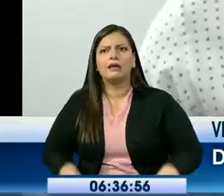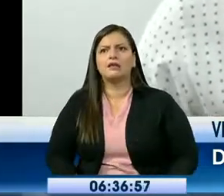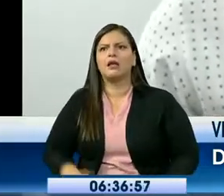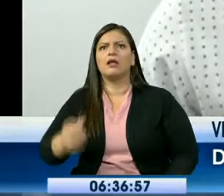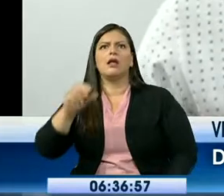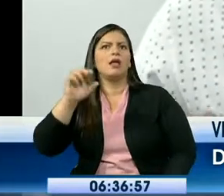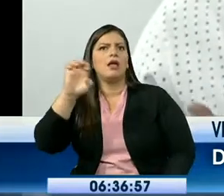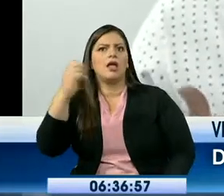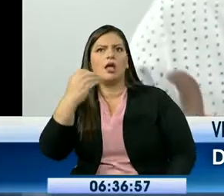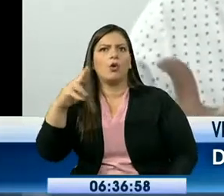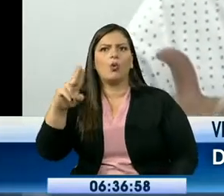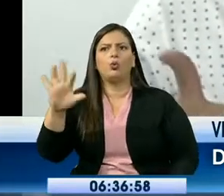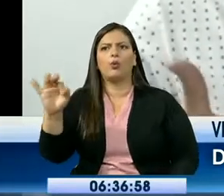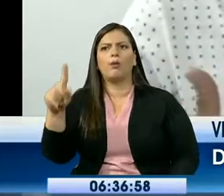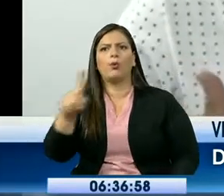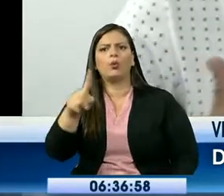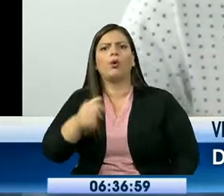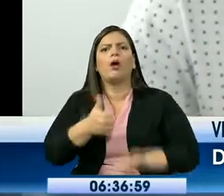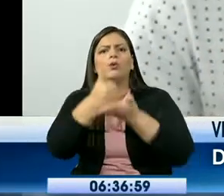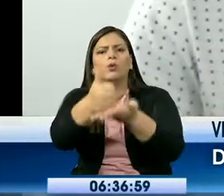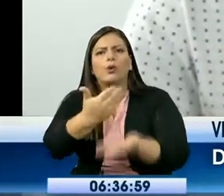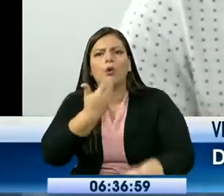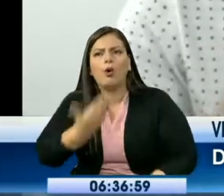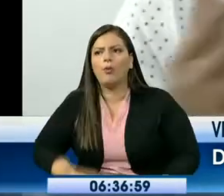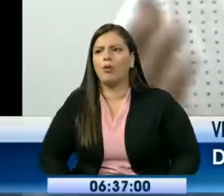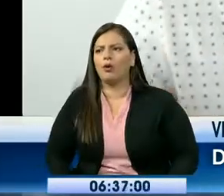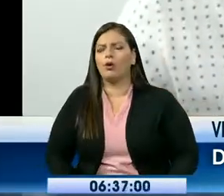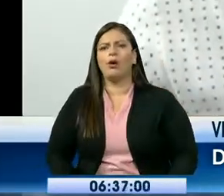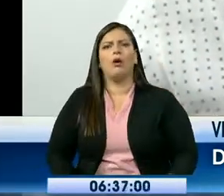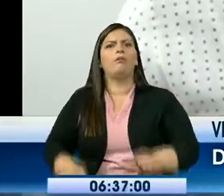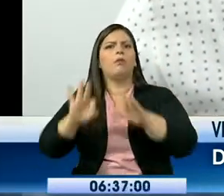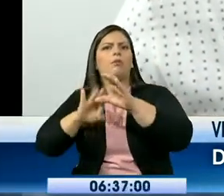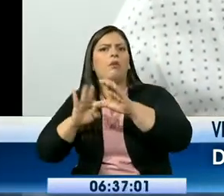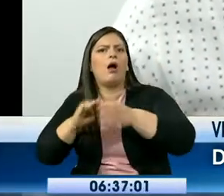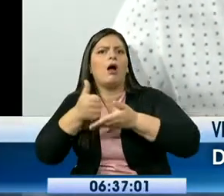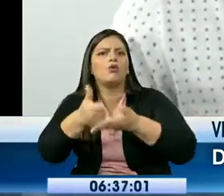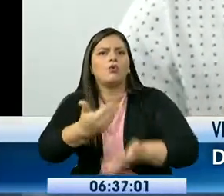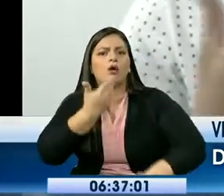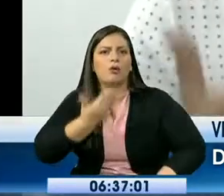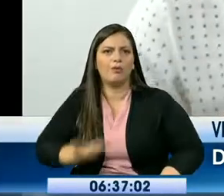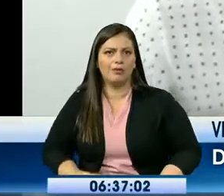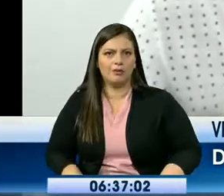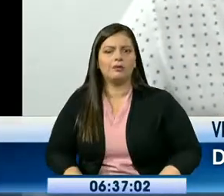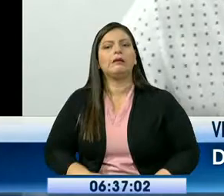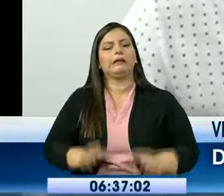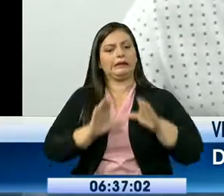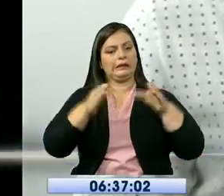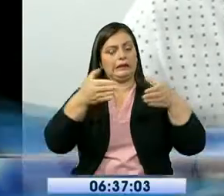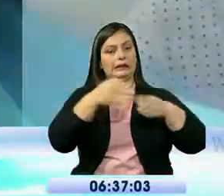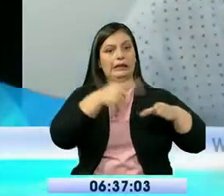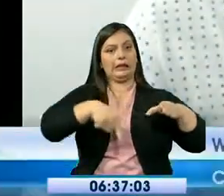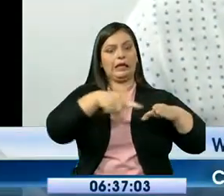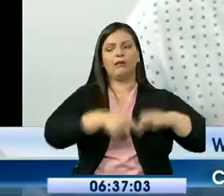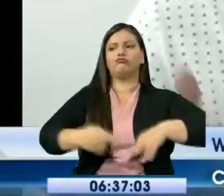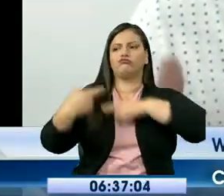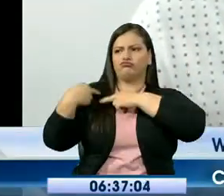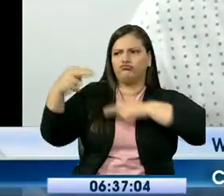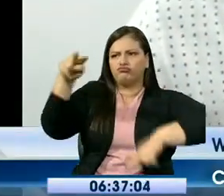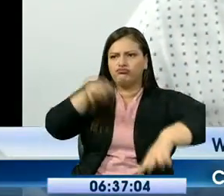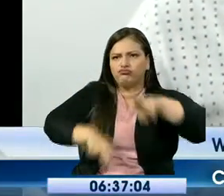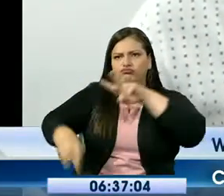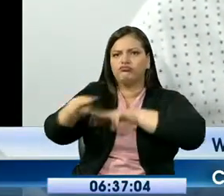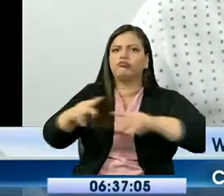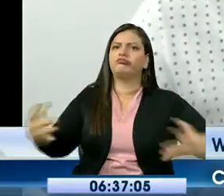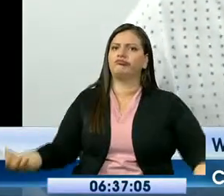este grupo para que puedan ellos realizar la investigación previa, hacer un informe final en el